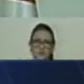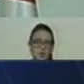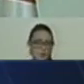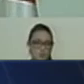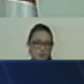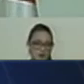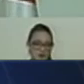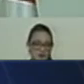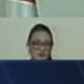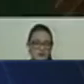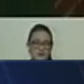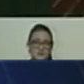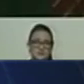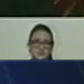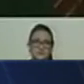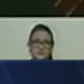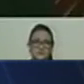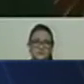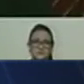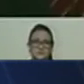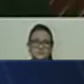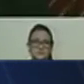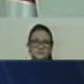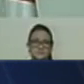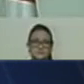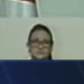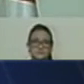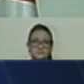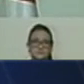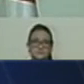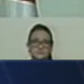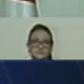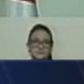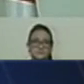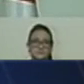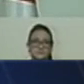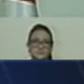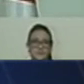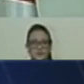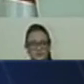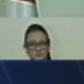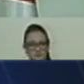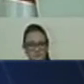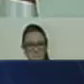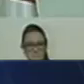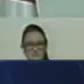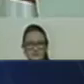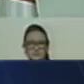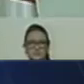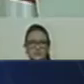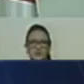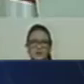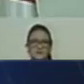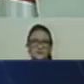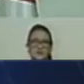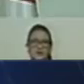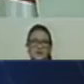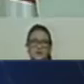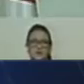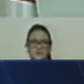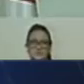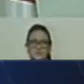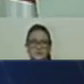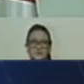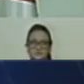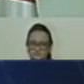ganar las elecciones. Y no van a legitimar ellos, con su participación, unas elecciones libres,